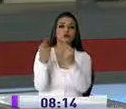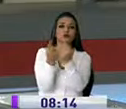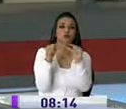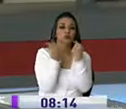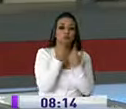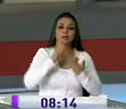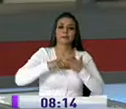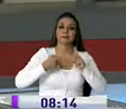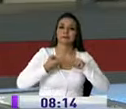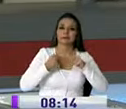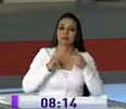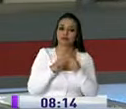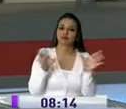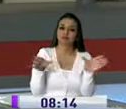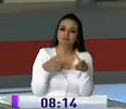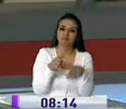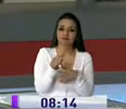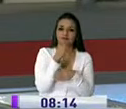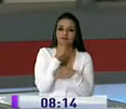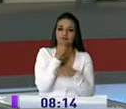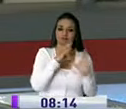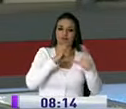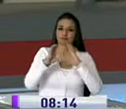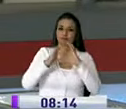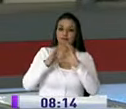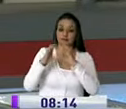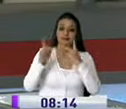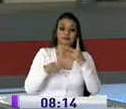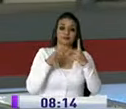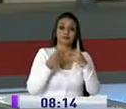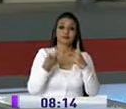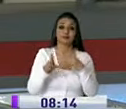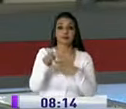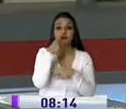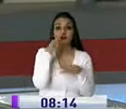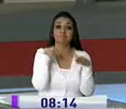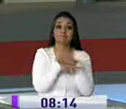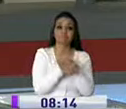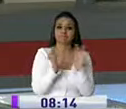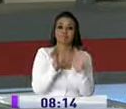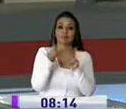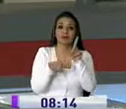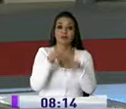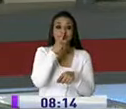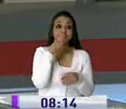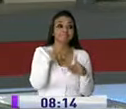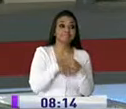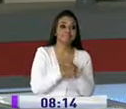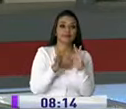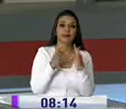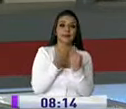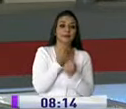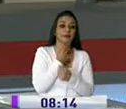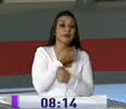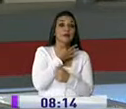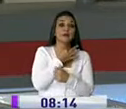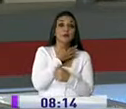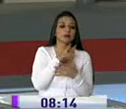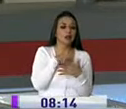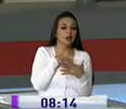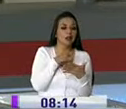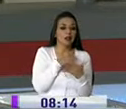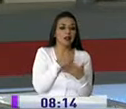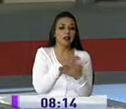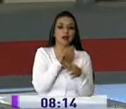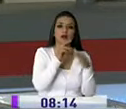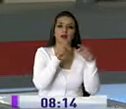que son los que conforman su propia comunidad. También no les cisgonean el resto porque hay algunos incluso dentro de la familia que les encanta estar mosca de